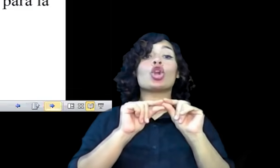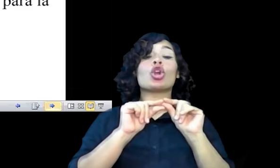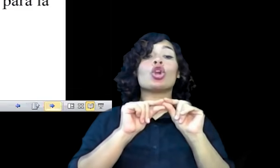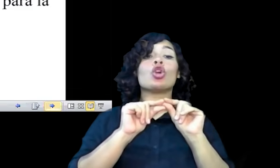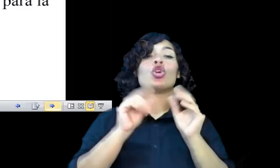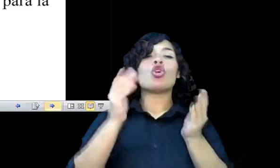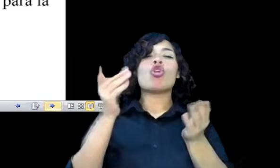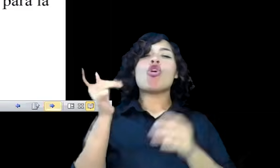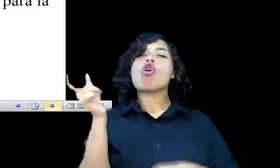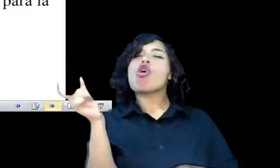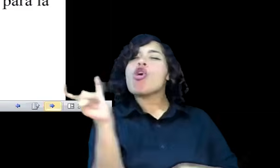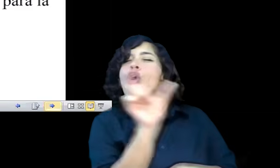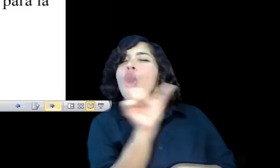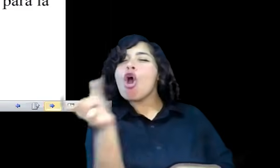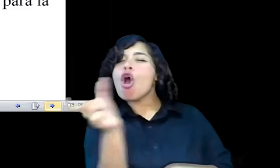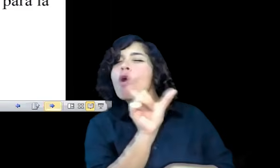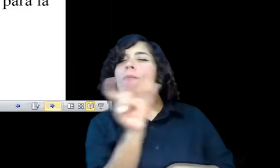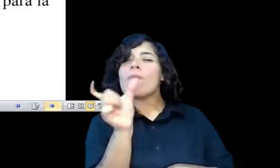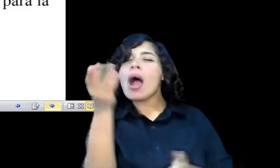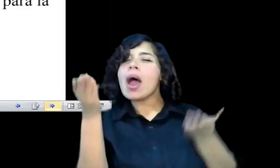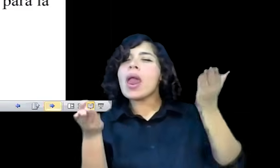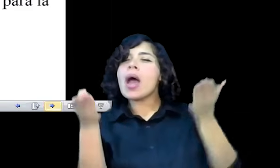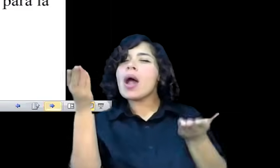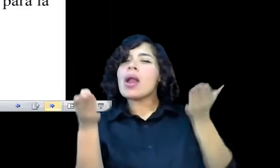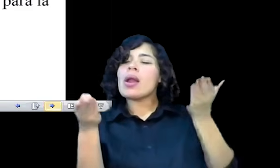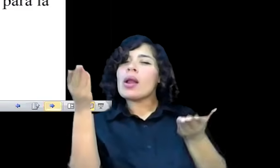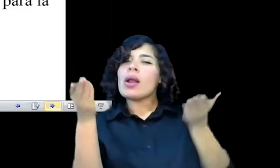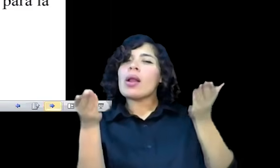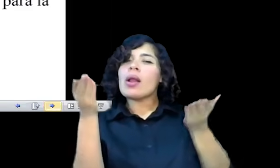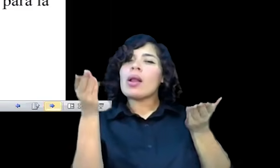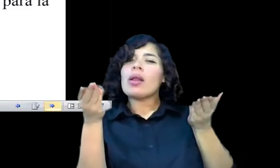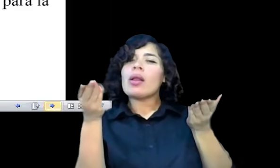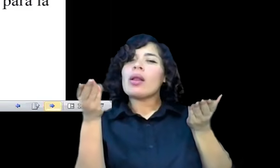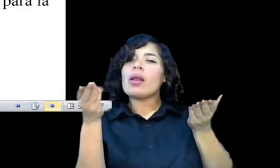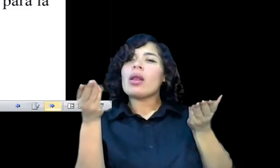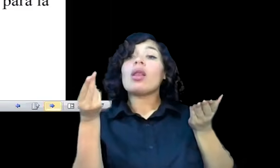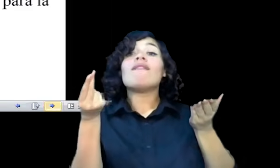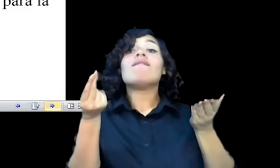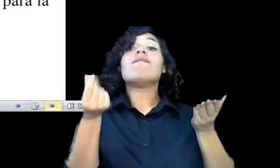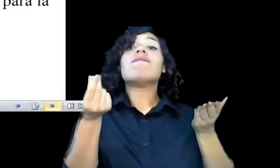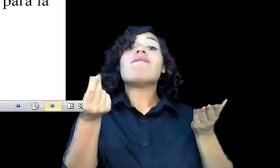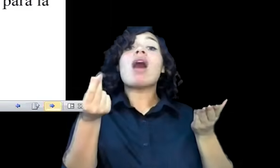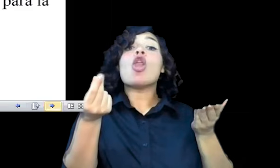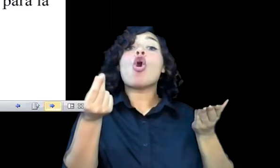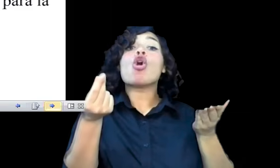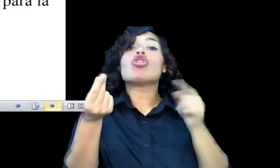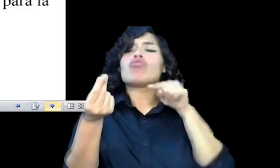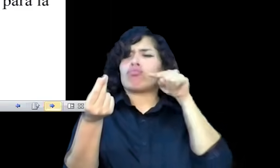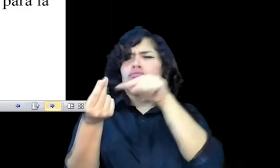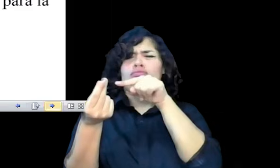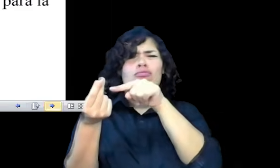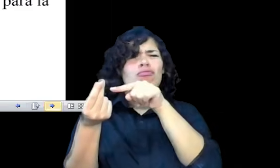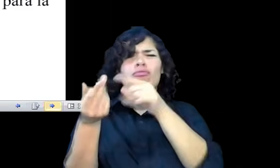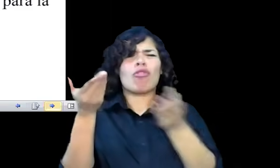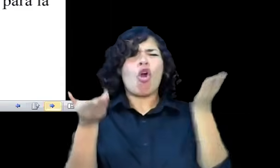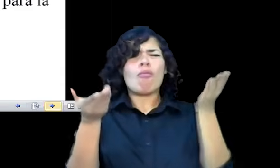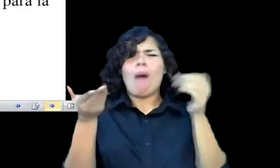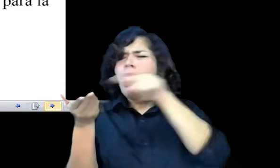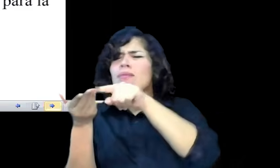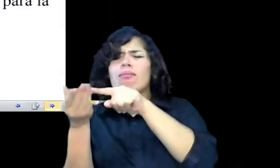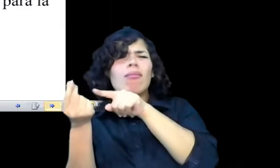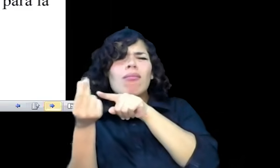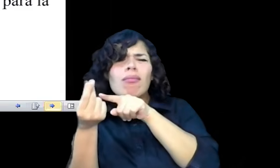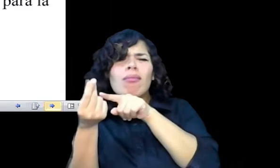comparar, ¿sí?, con un valor determinado. ¿Cuál va a ser ese valor? Ese valor va a ser